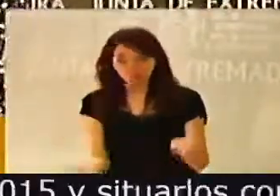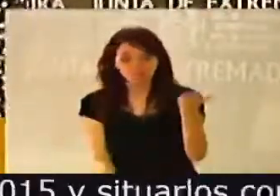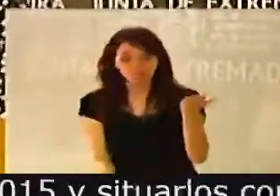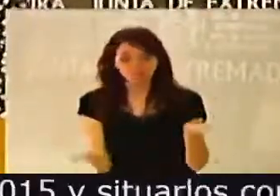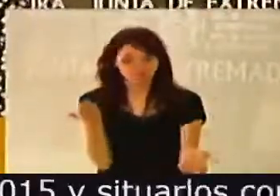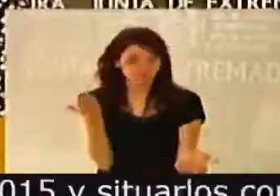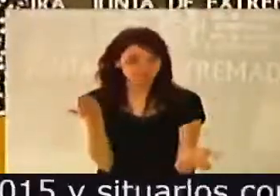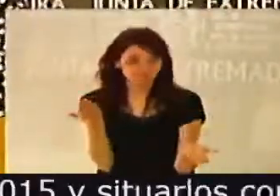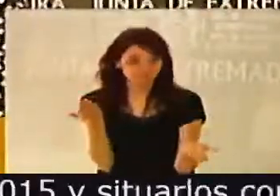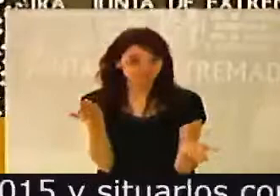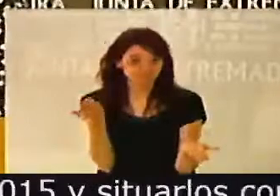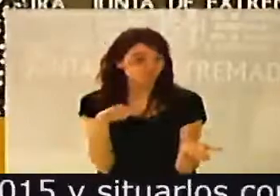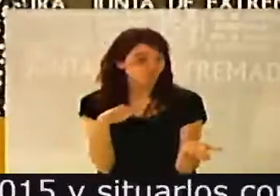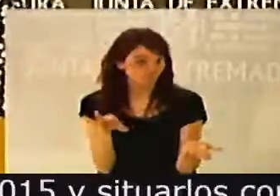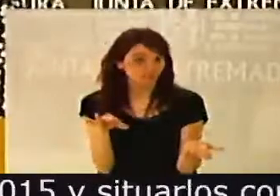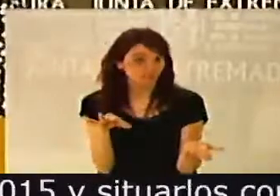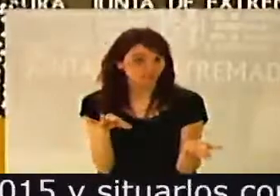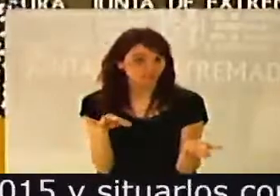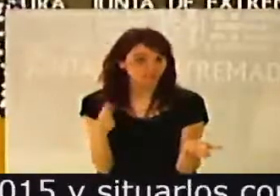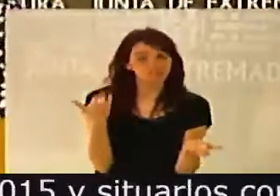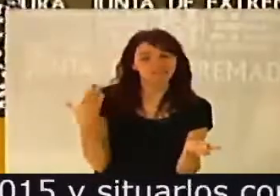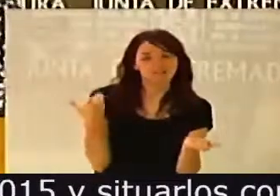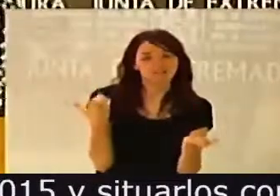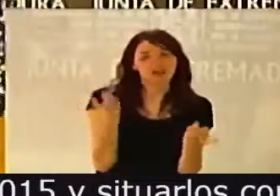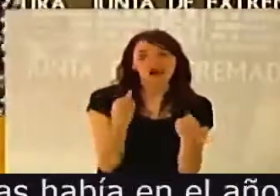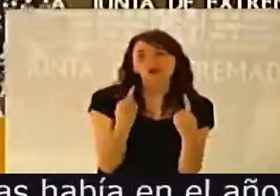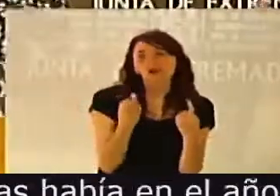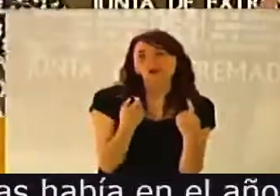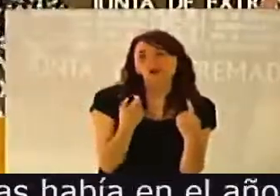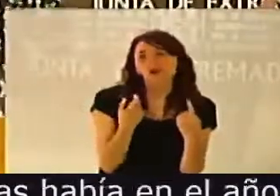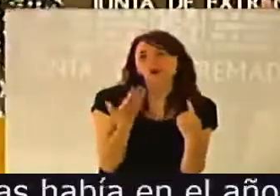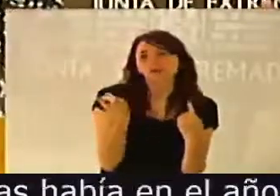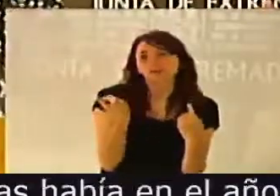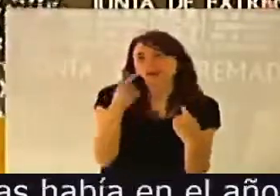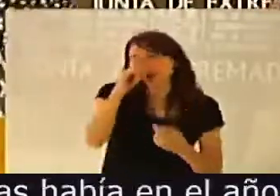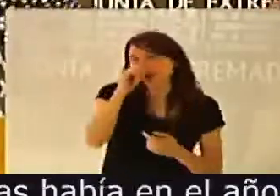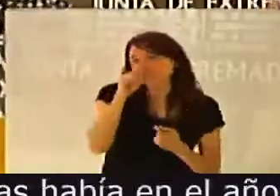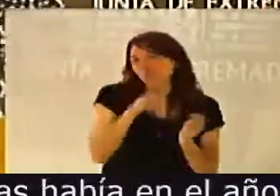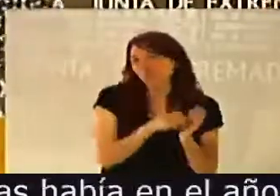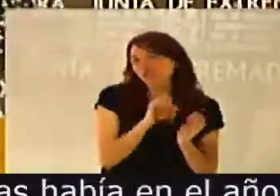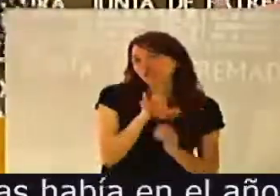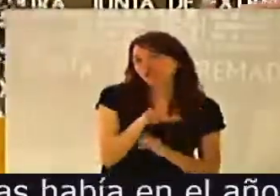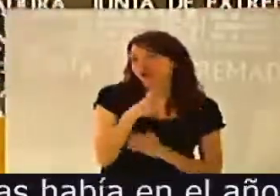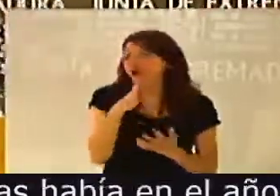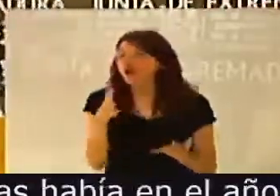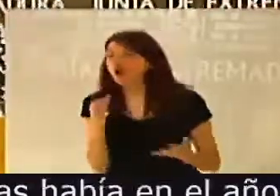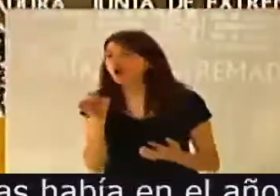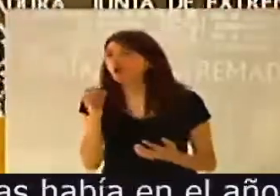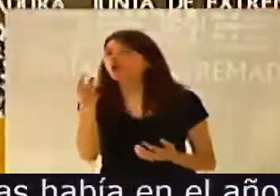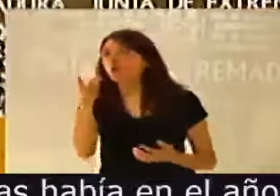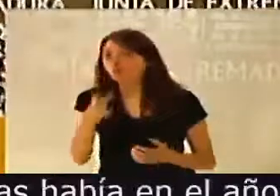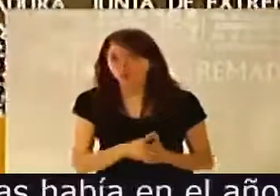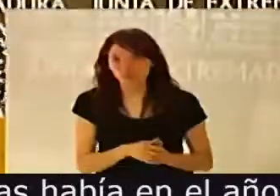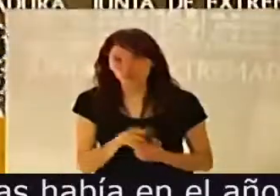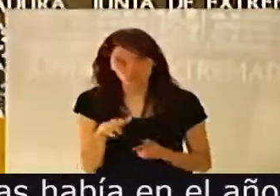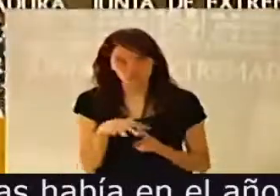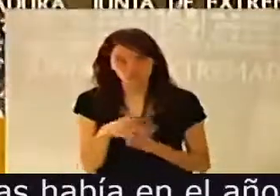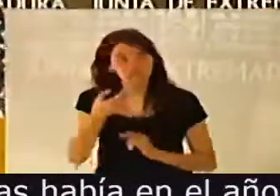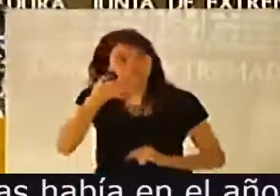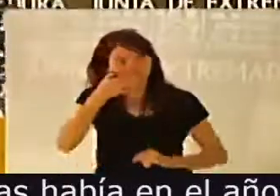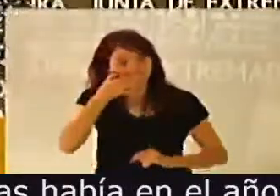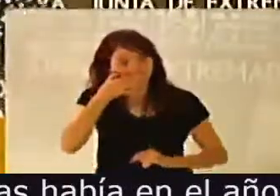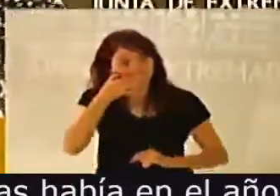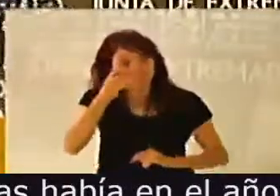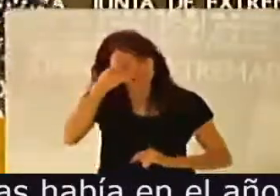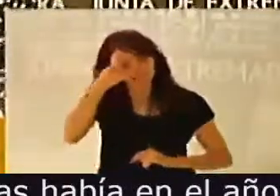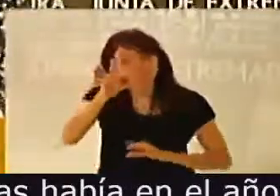niñas había en el año 2015 y cuántos hay ahora. Y esta es la realidad. Y luego los que gobernamos pues tenemos que tomar decisiones que a veces nos